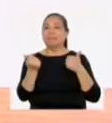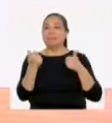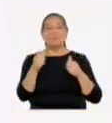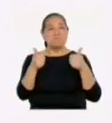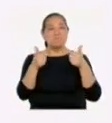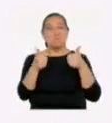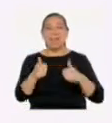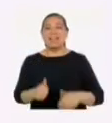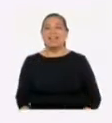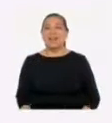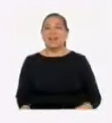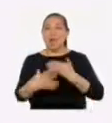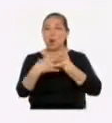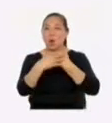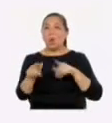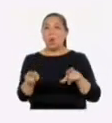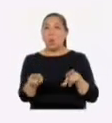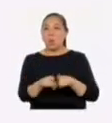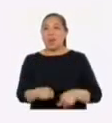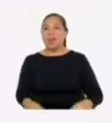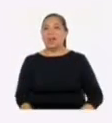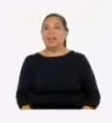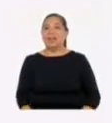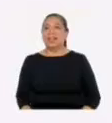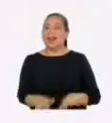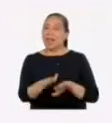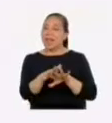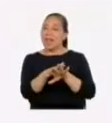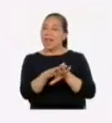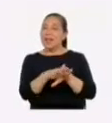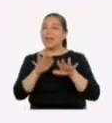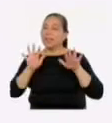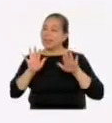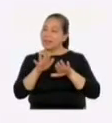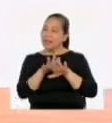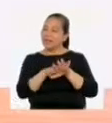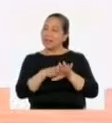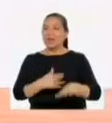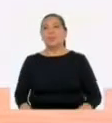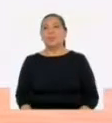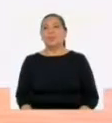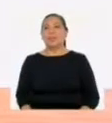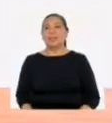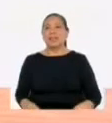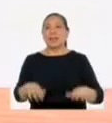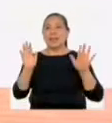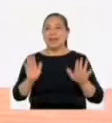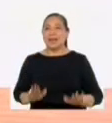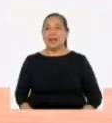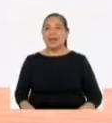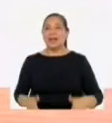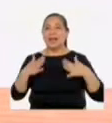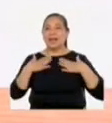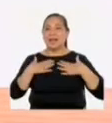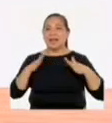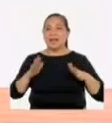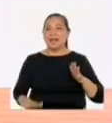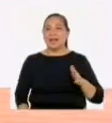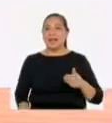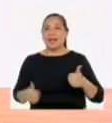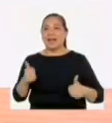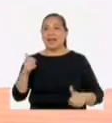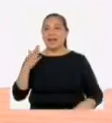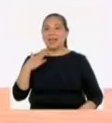¡Ja! Muy bien. Ahora repítelo conmigo. Voy a hacerlo otra vez, ¿ya? Despacio nada más. Ja, ja,